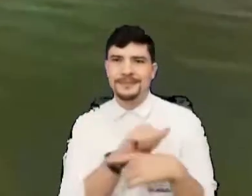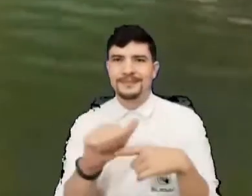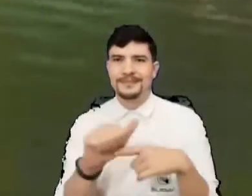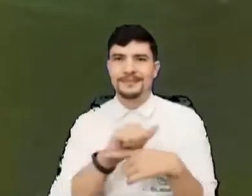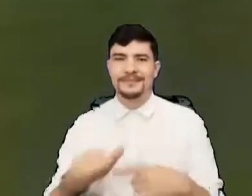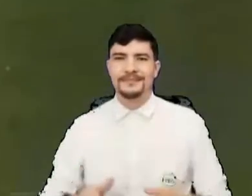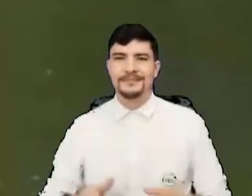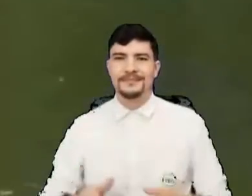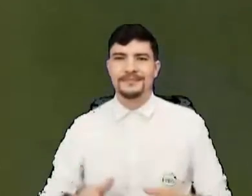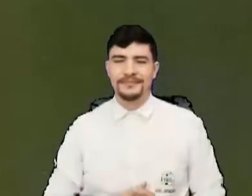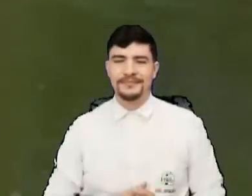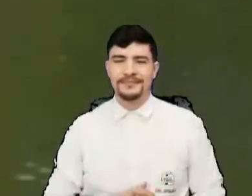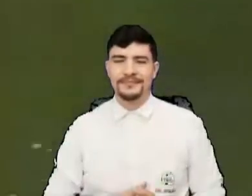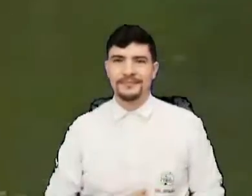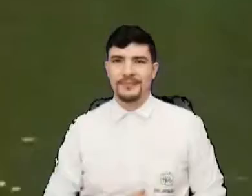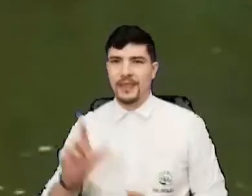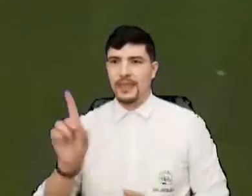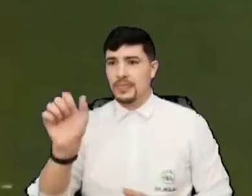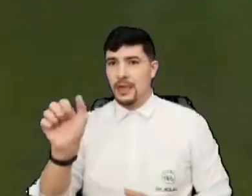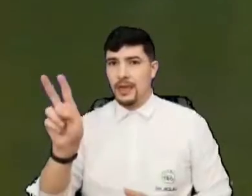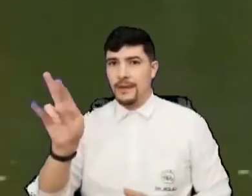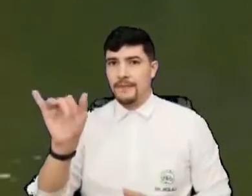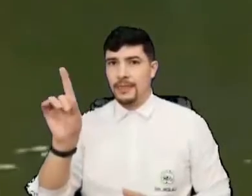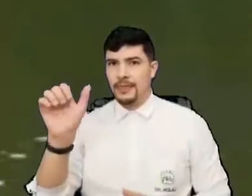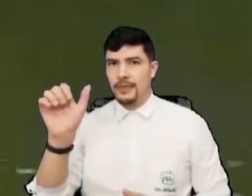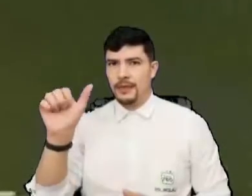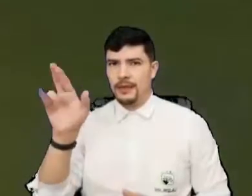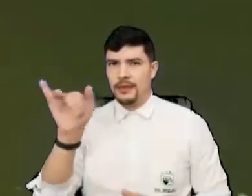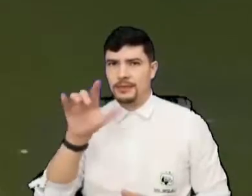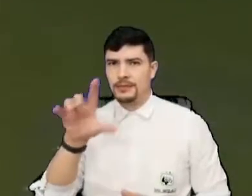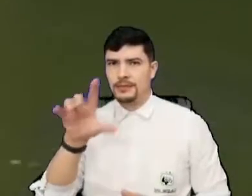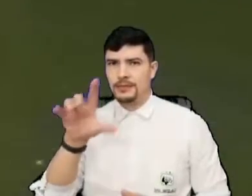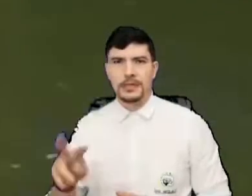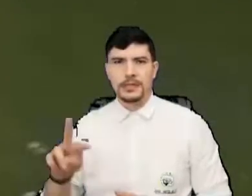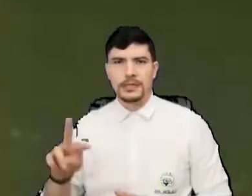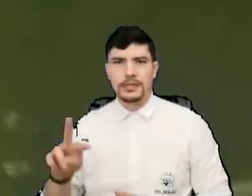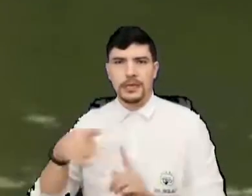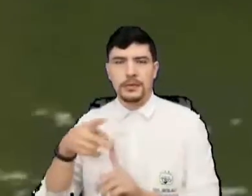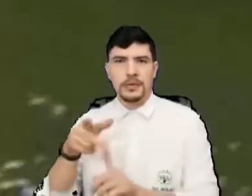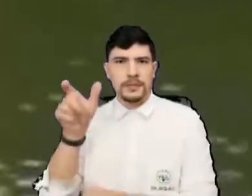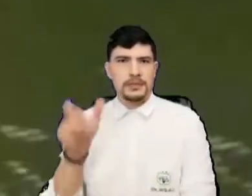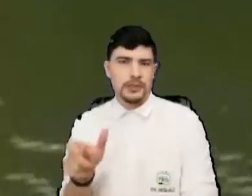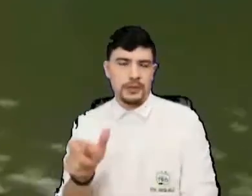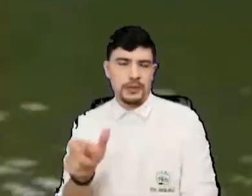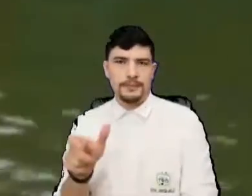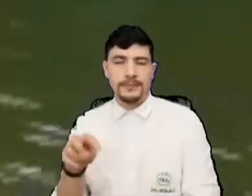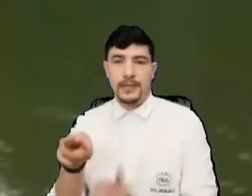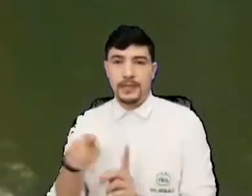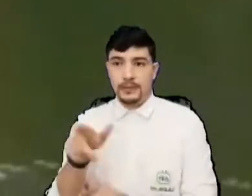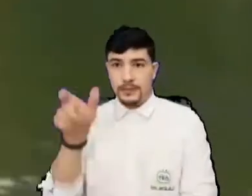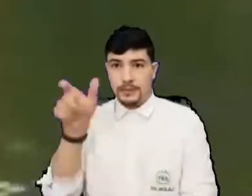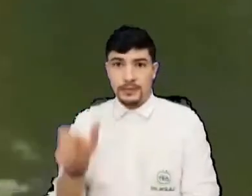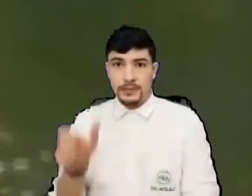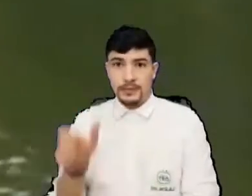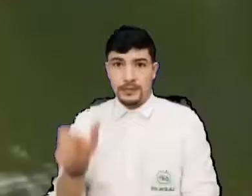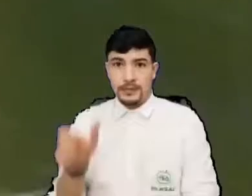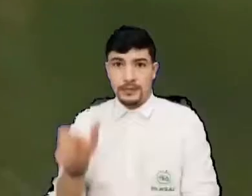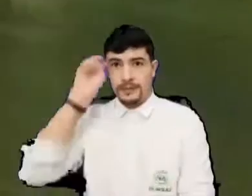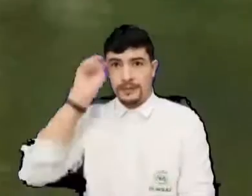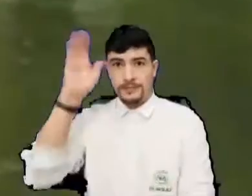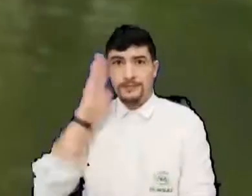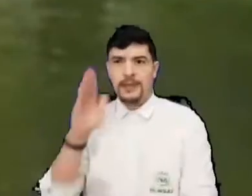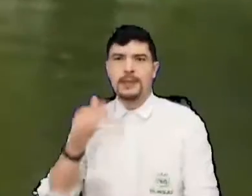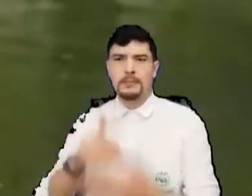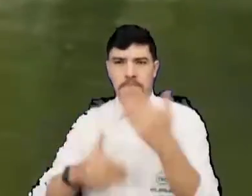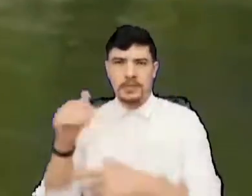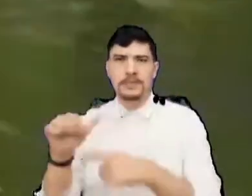David Carrillo es el segundo deportista de alto rendimiento que regresa a prácticas en Norte de Santander. El nadador ya se encuentra en el municipio